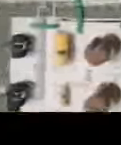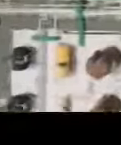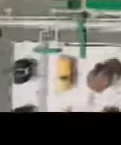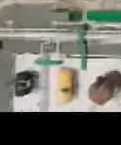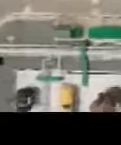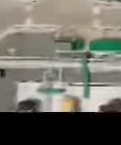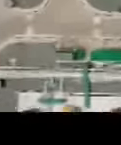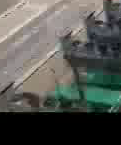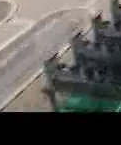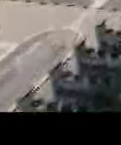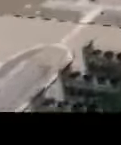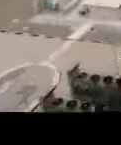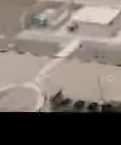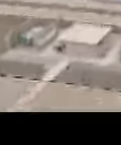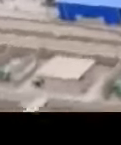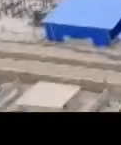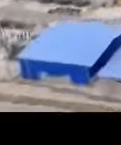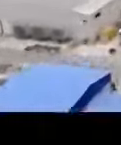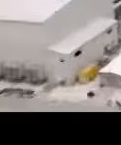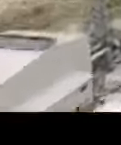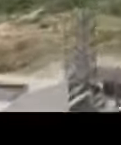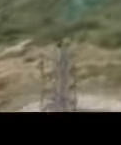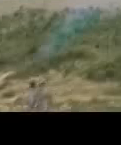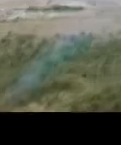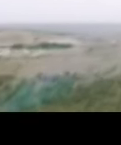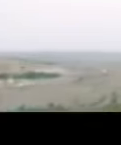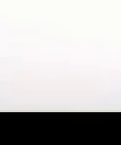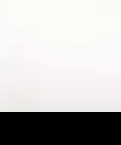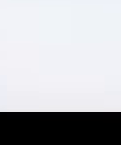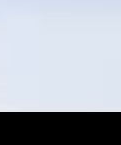una central termoeléctrica